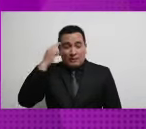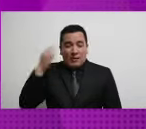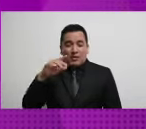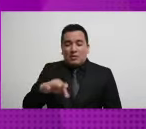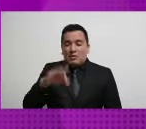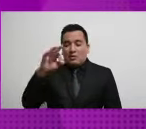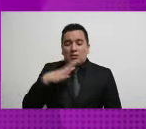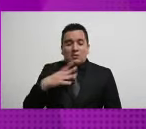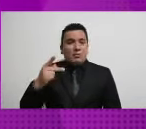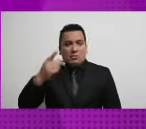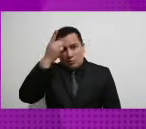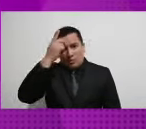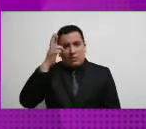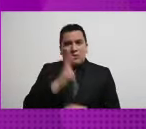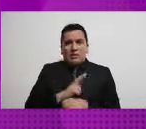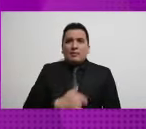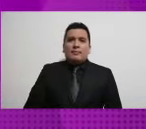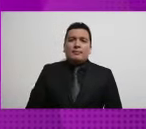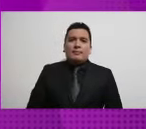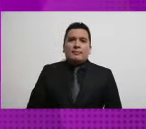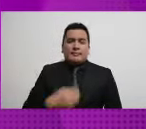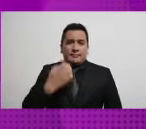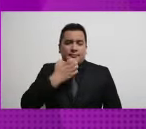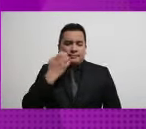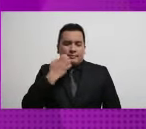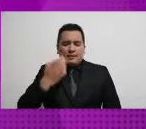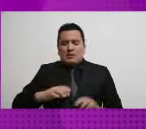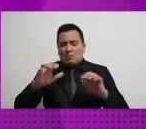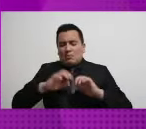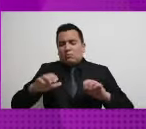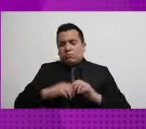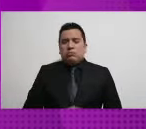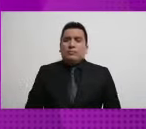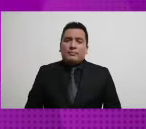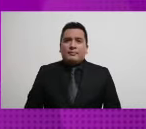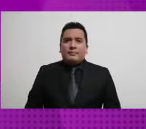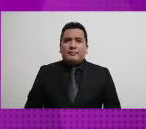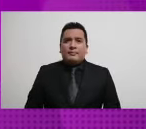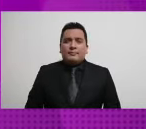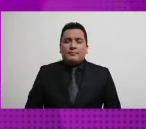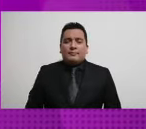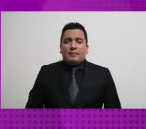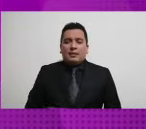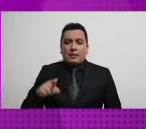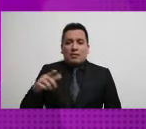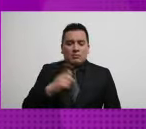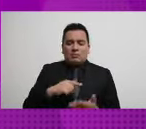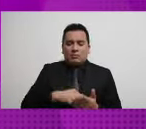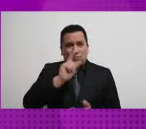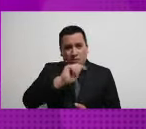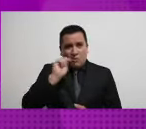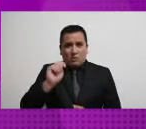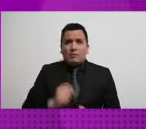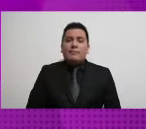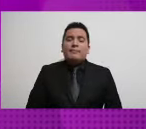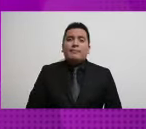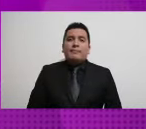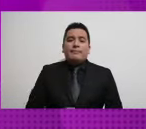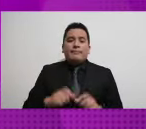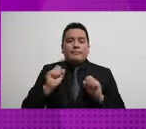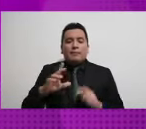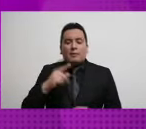para la elección de su director en la Escuela de Sistemas de la Unidad de Torreón, así